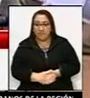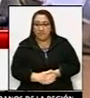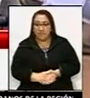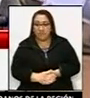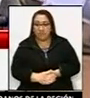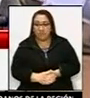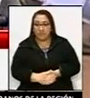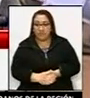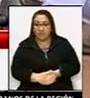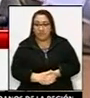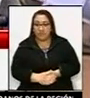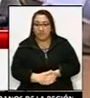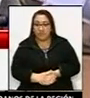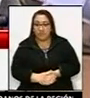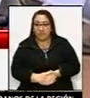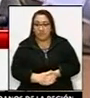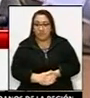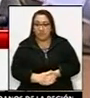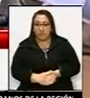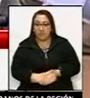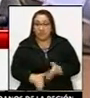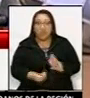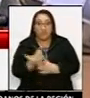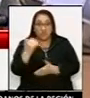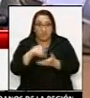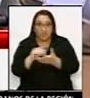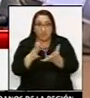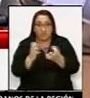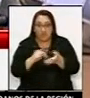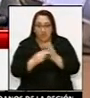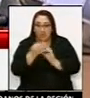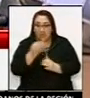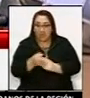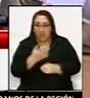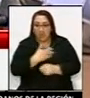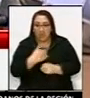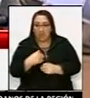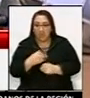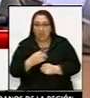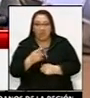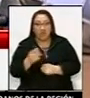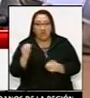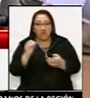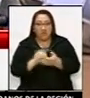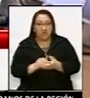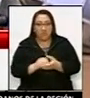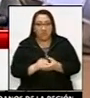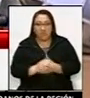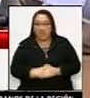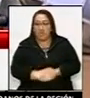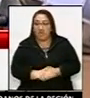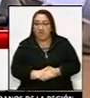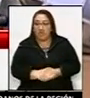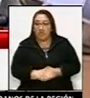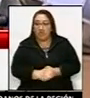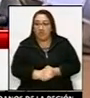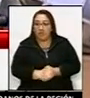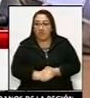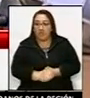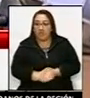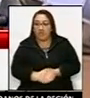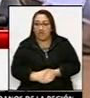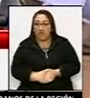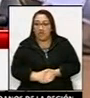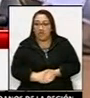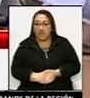Entonces, nuevamente, si bien es cierto que el presidente de la República ha colocado esto como número,